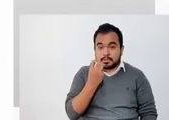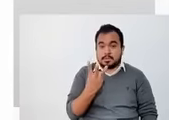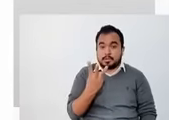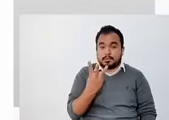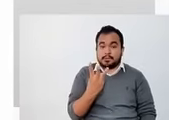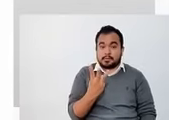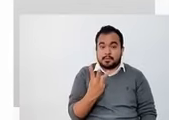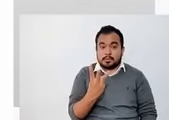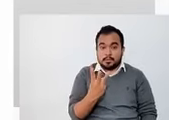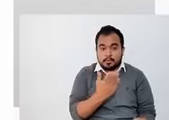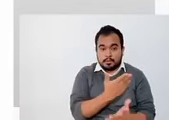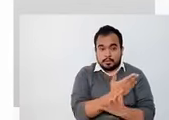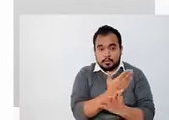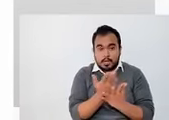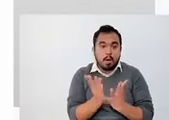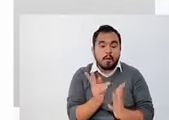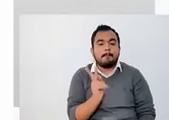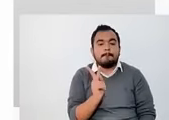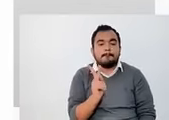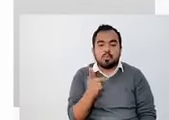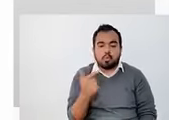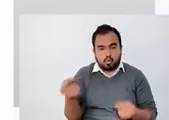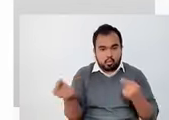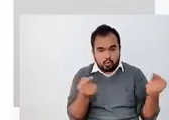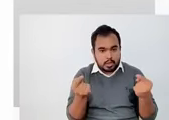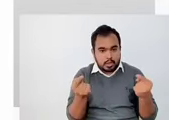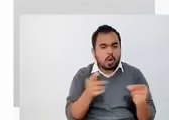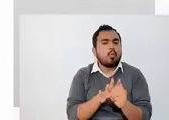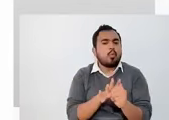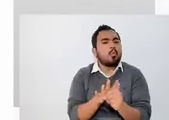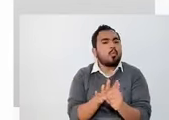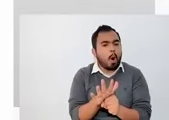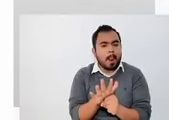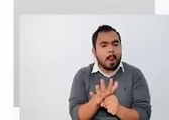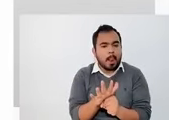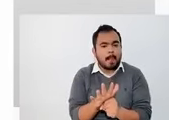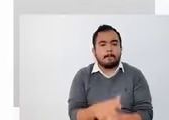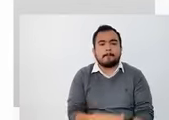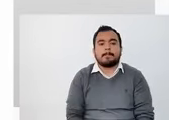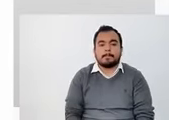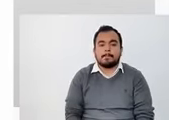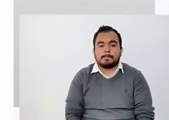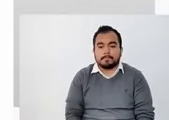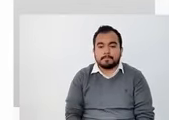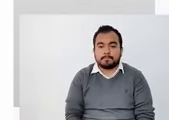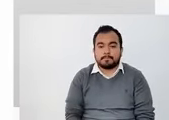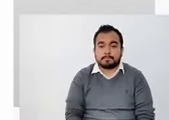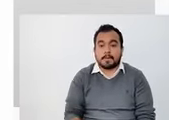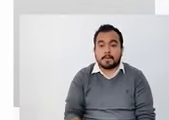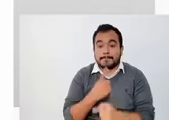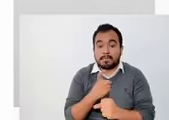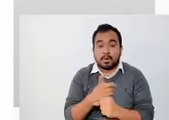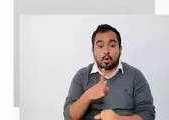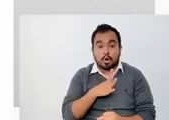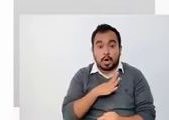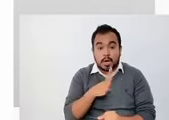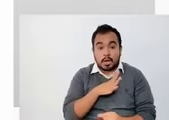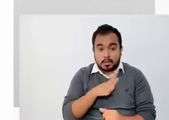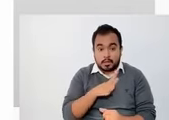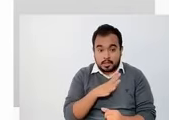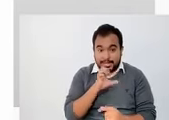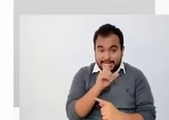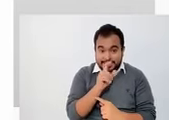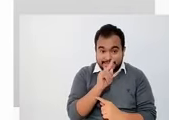en pugna. ¿Cuáles son? En primer lugar, hay una gran división entre las éticas deónticas y las